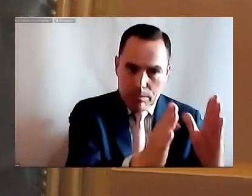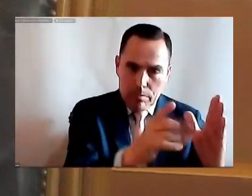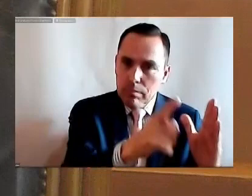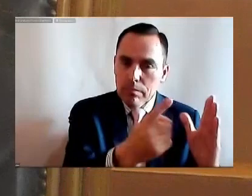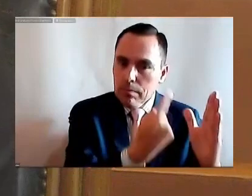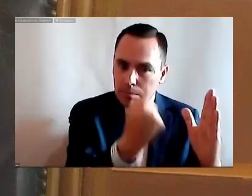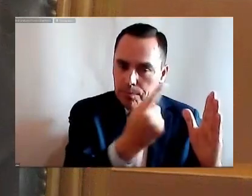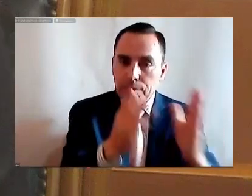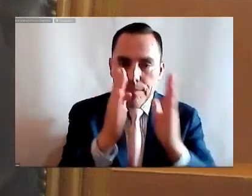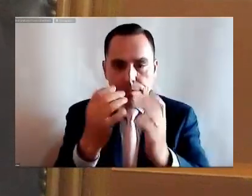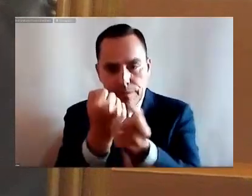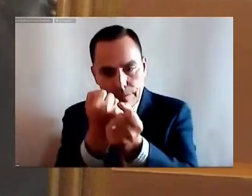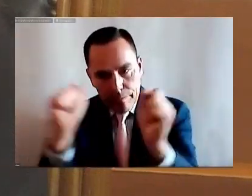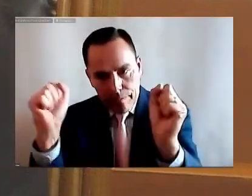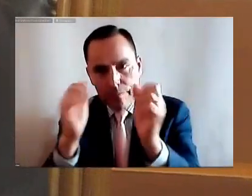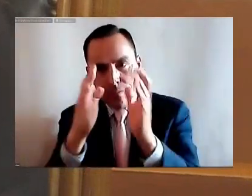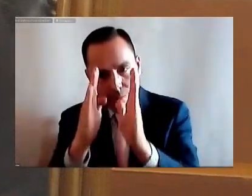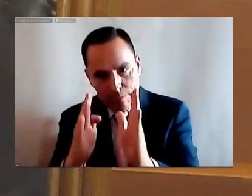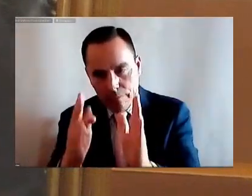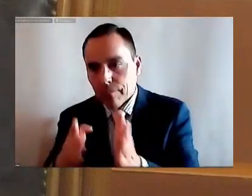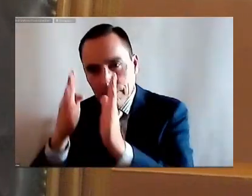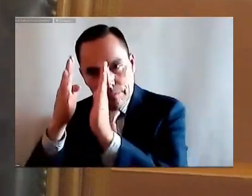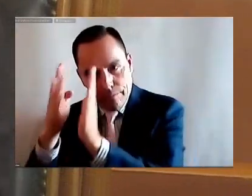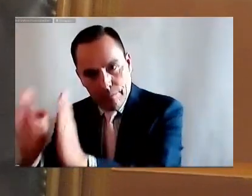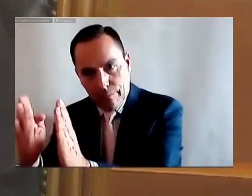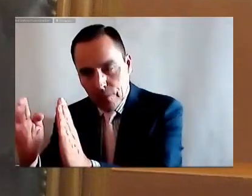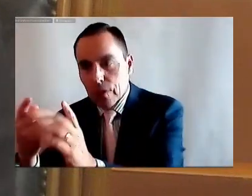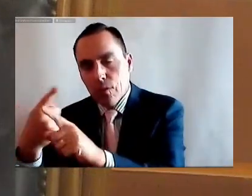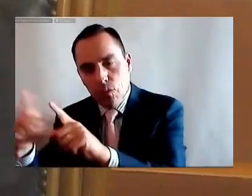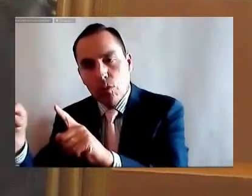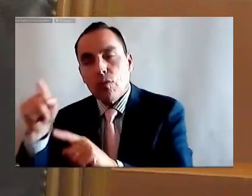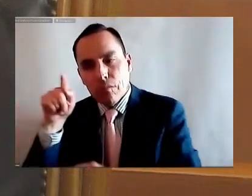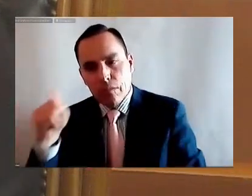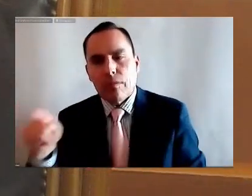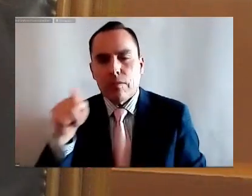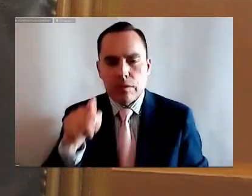libertad en una determinada esfera, pero podríamos no,